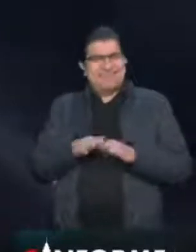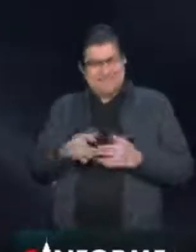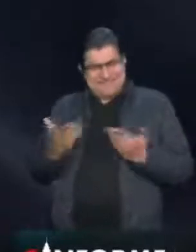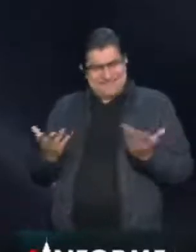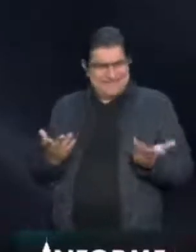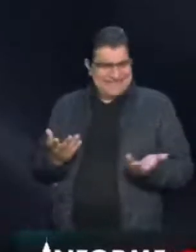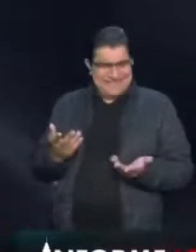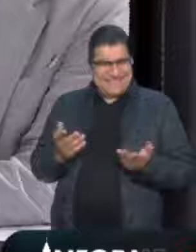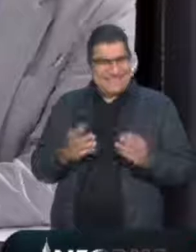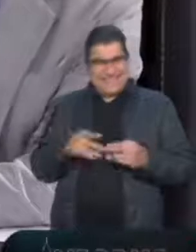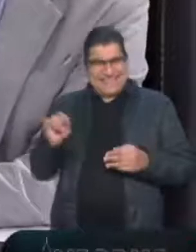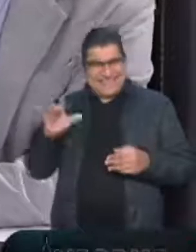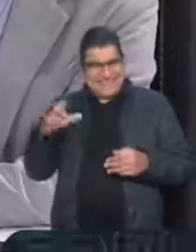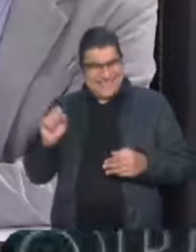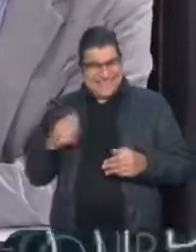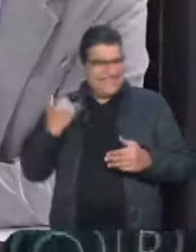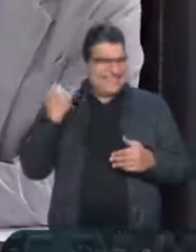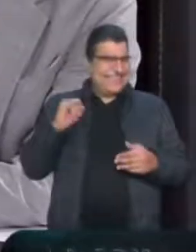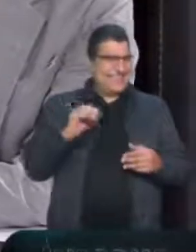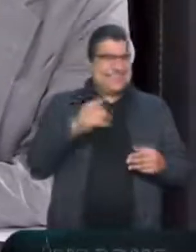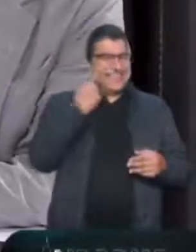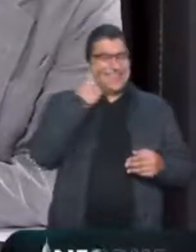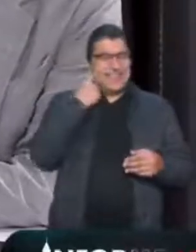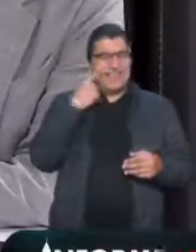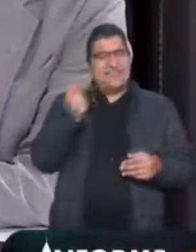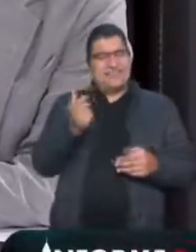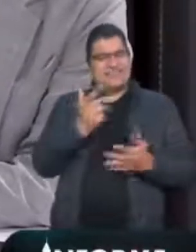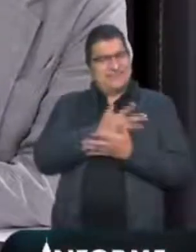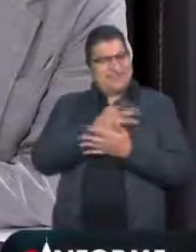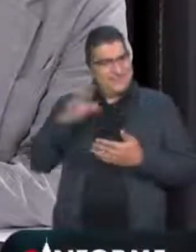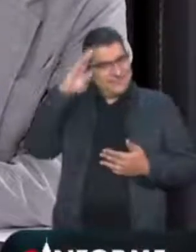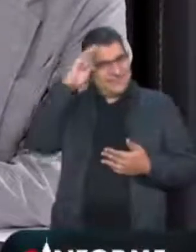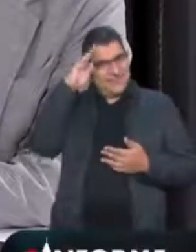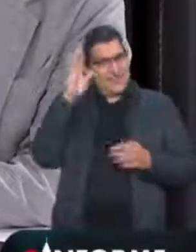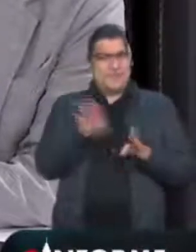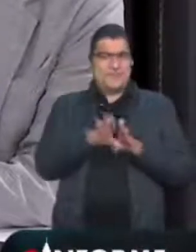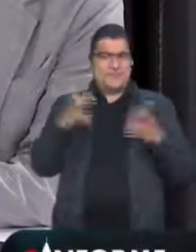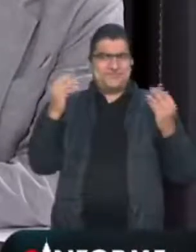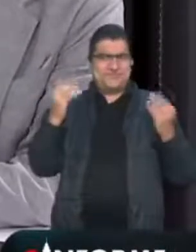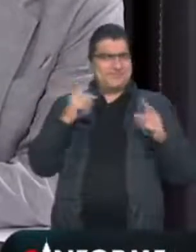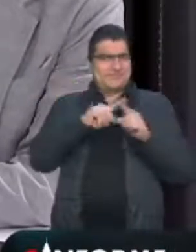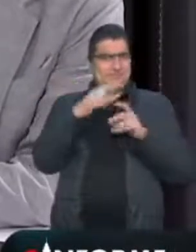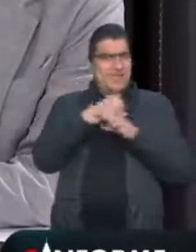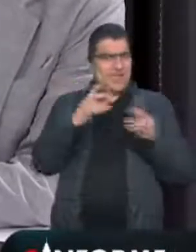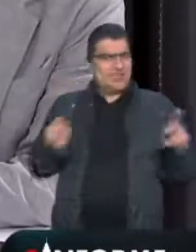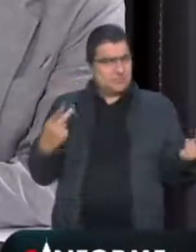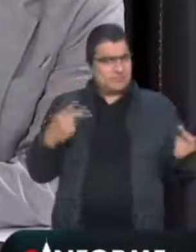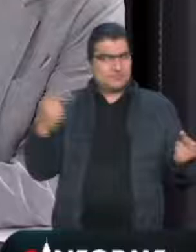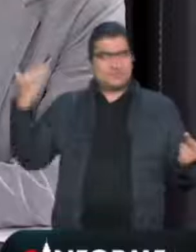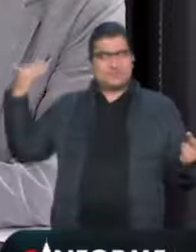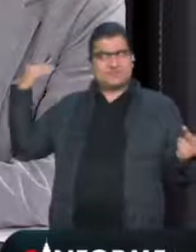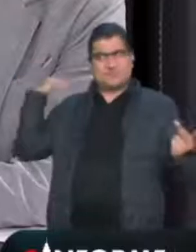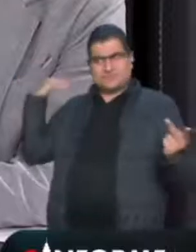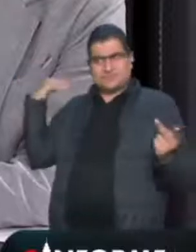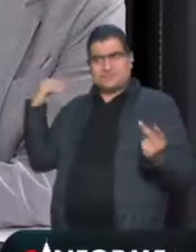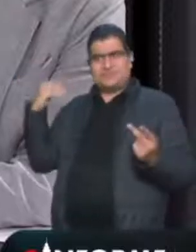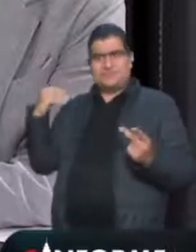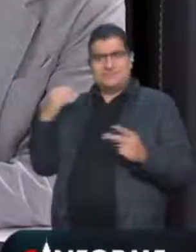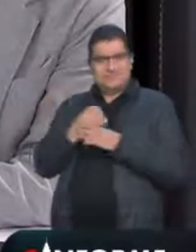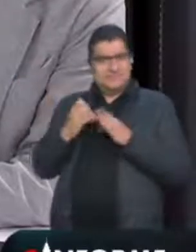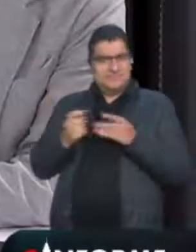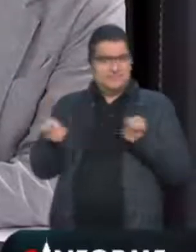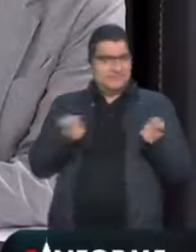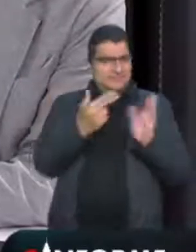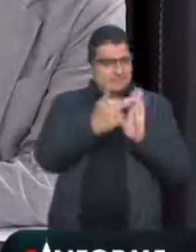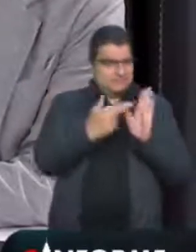claro que no. Pero es impresionante, porque estuvieron mucho tiempo antes de tener una medida